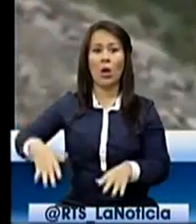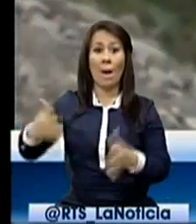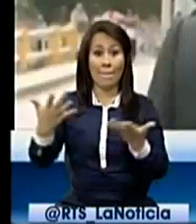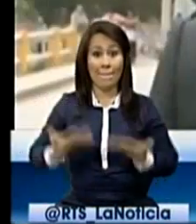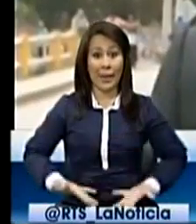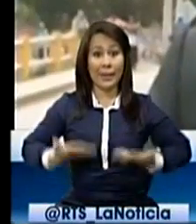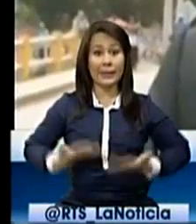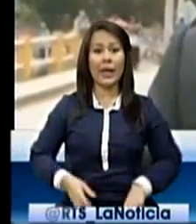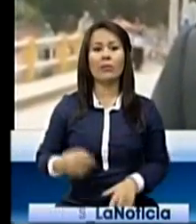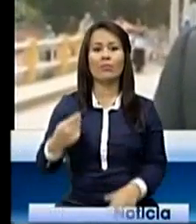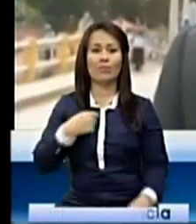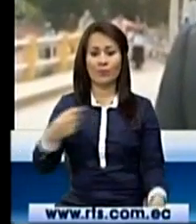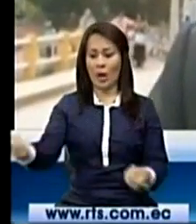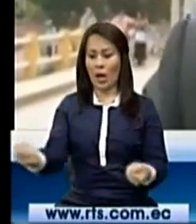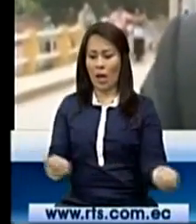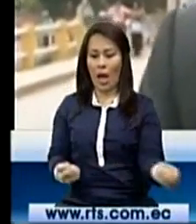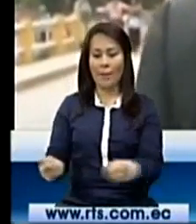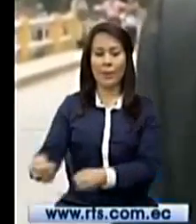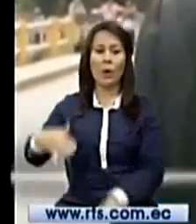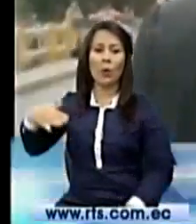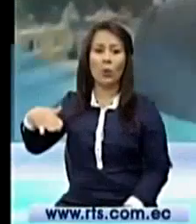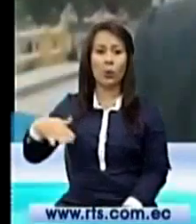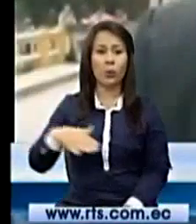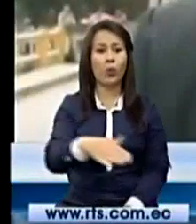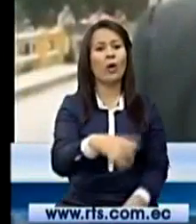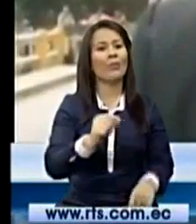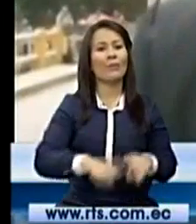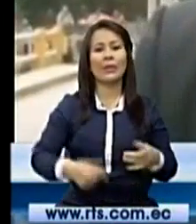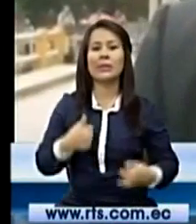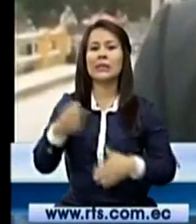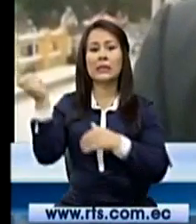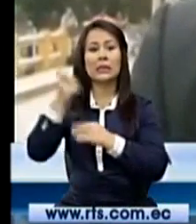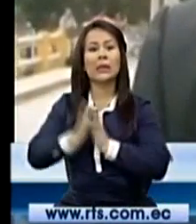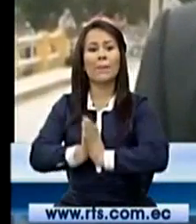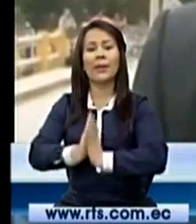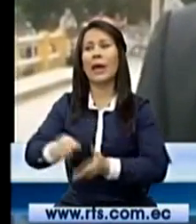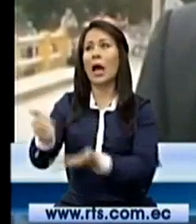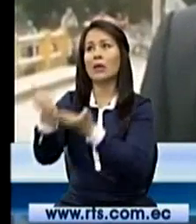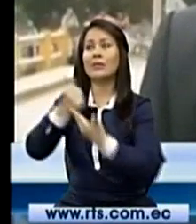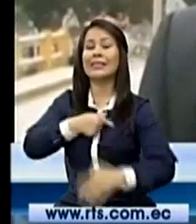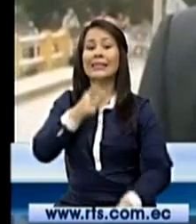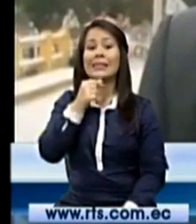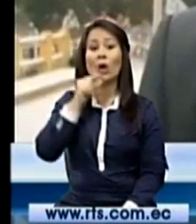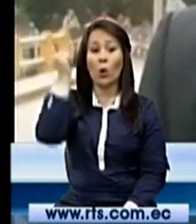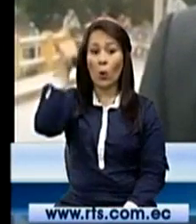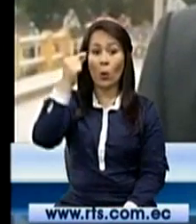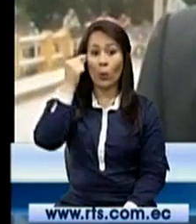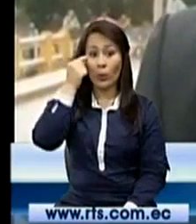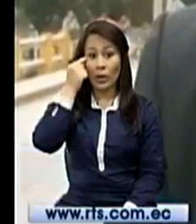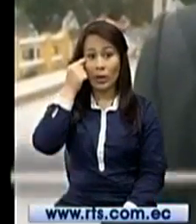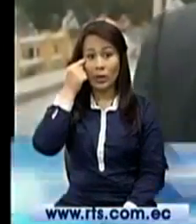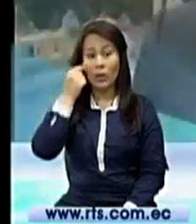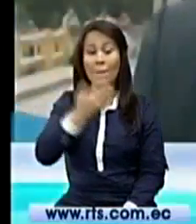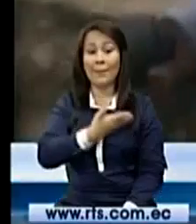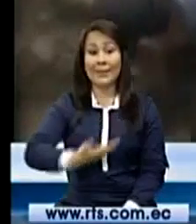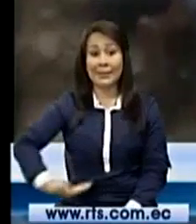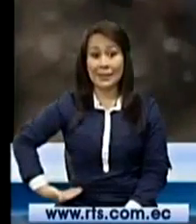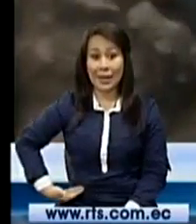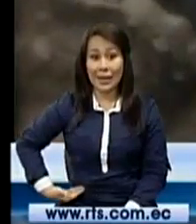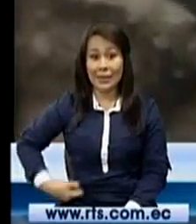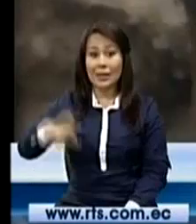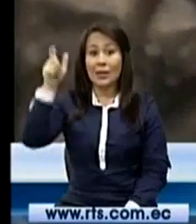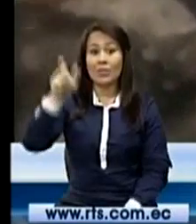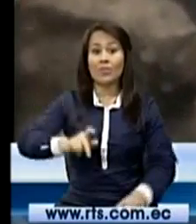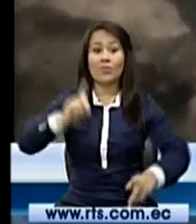pesado. Tienen que pedirle ayuda al prefecto y al presidente de la República para que hagan las gestiones ante la Secretaría de Riesgos, para